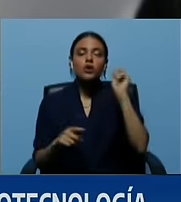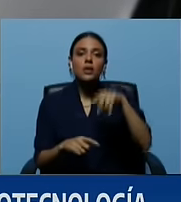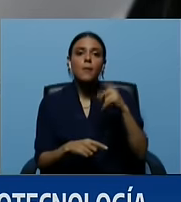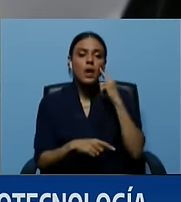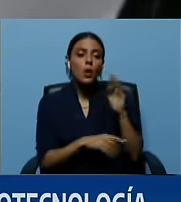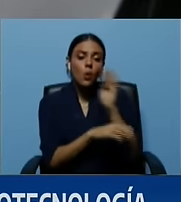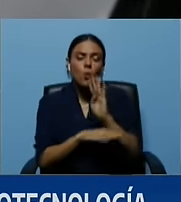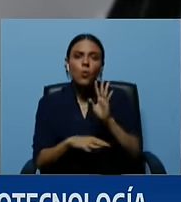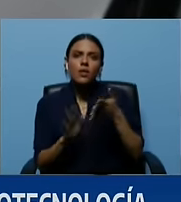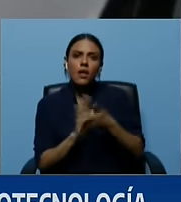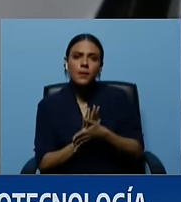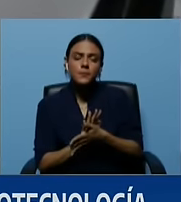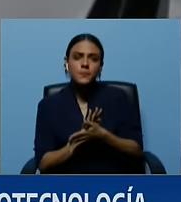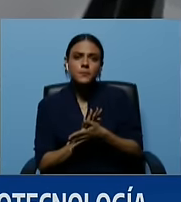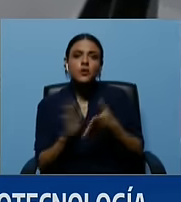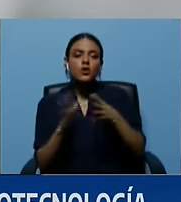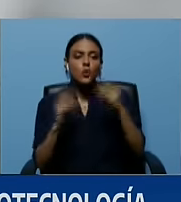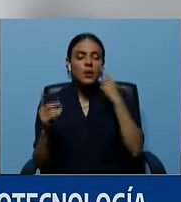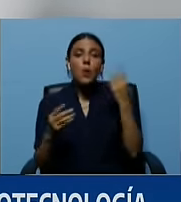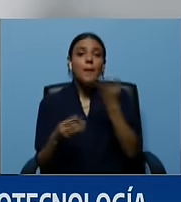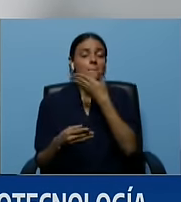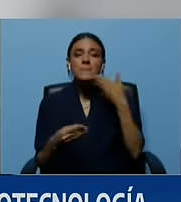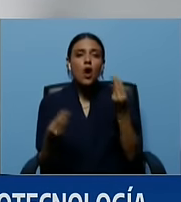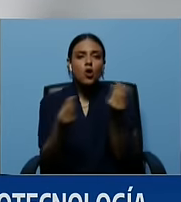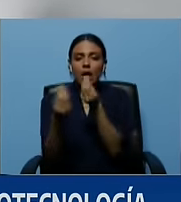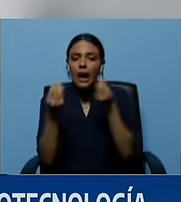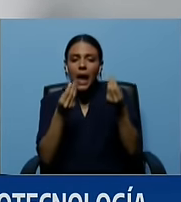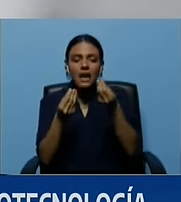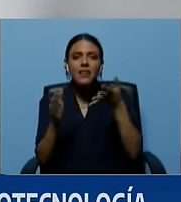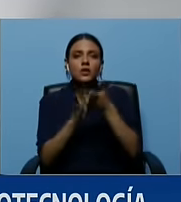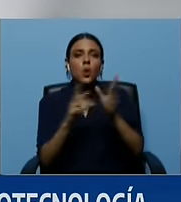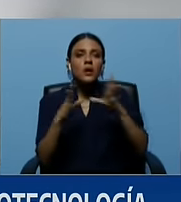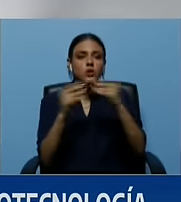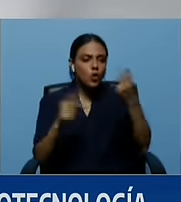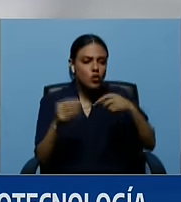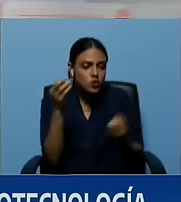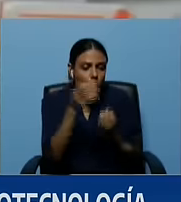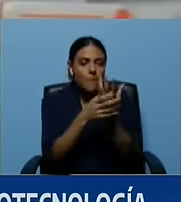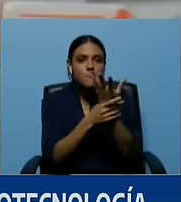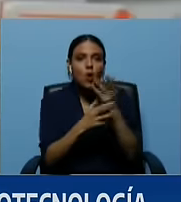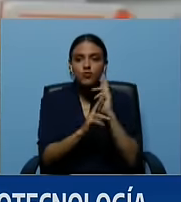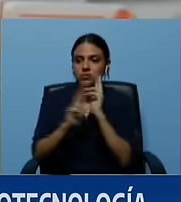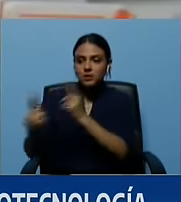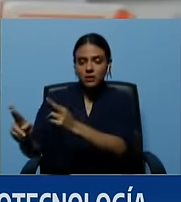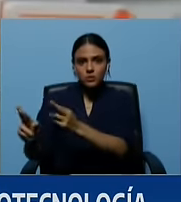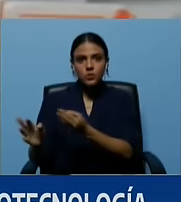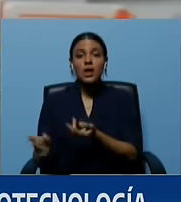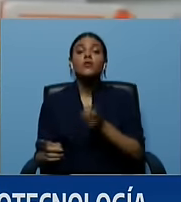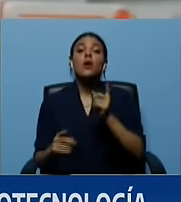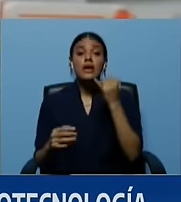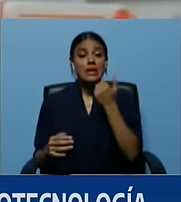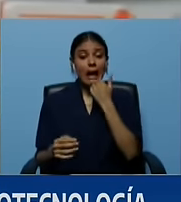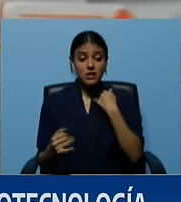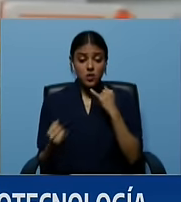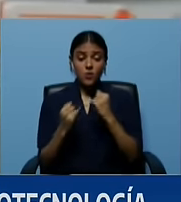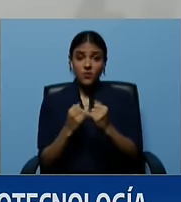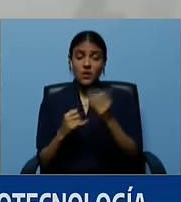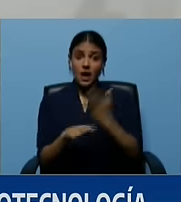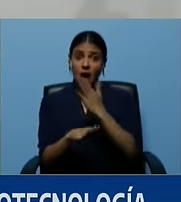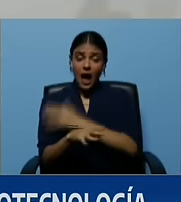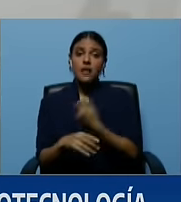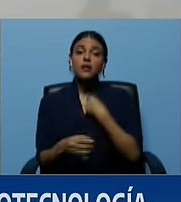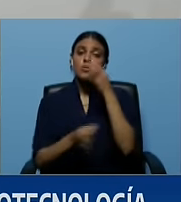la calidad de los productos que se generen en él. Y para finalizar, antes de ceder la palabra,